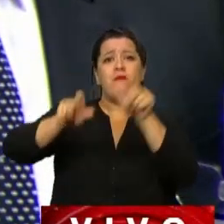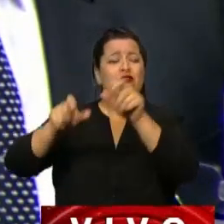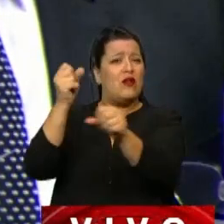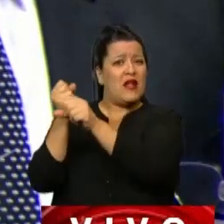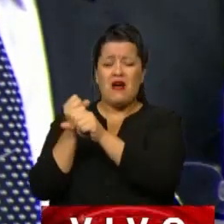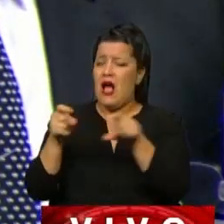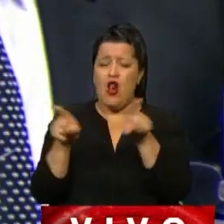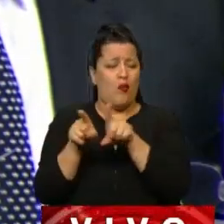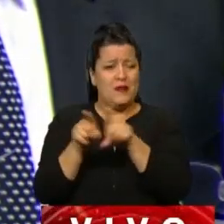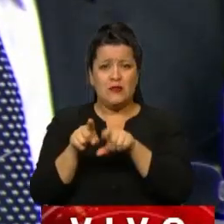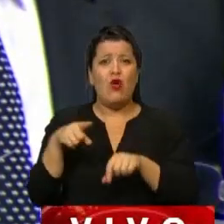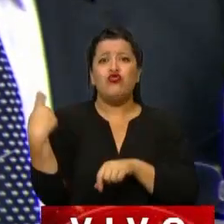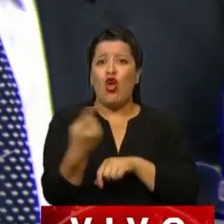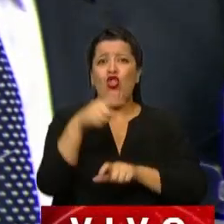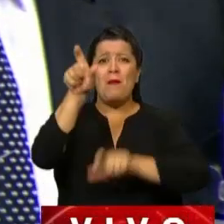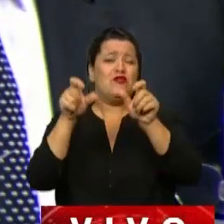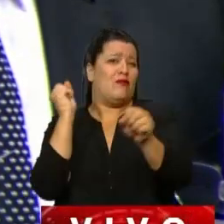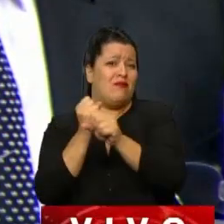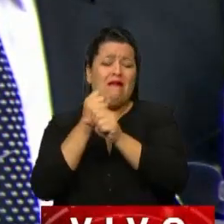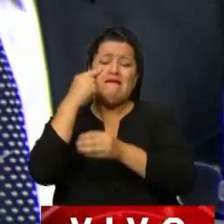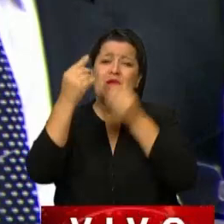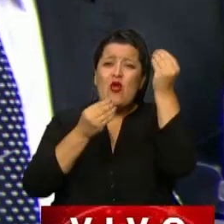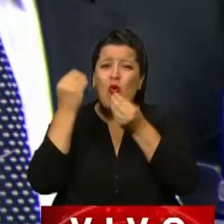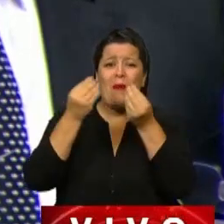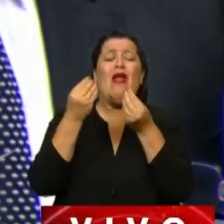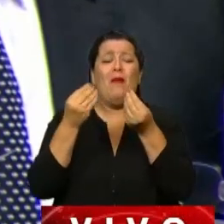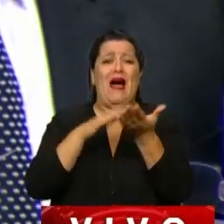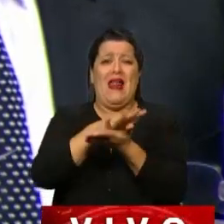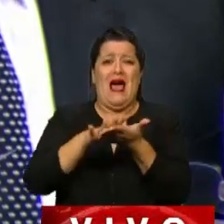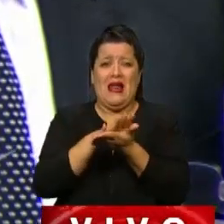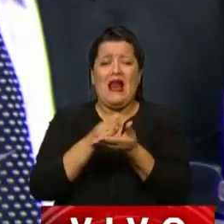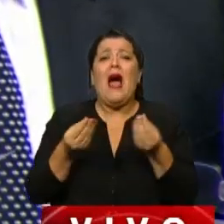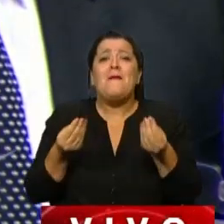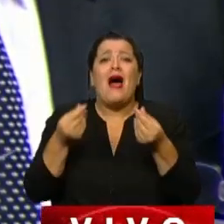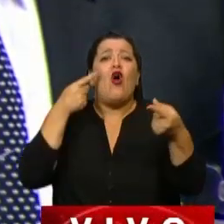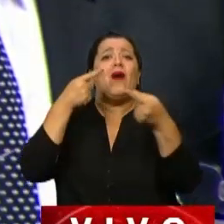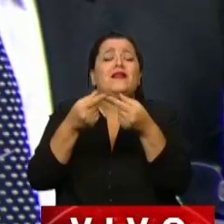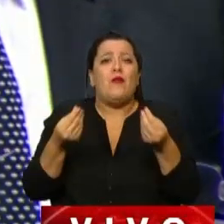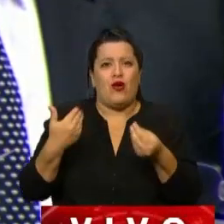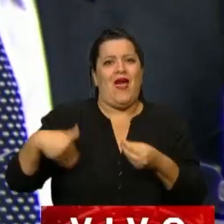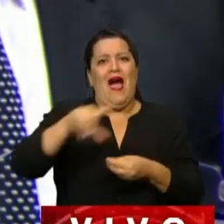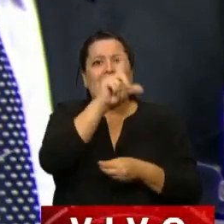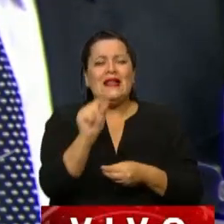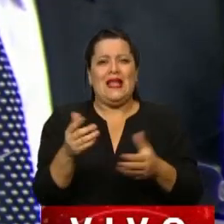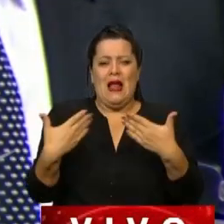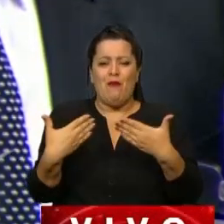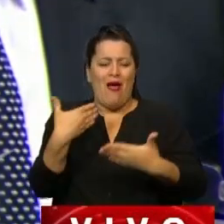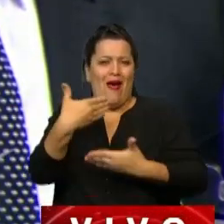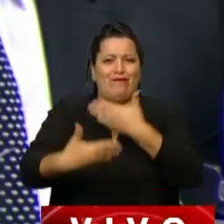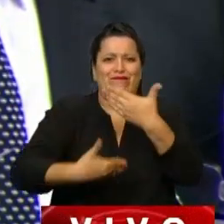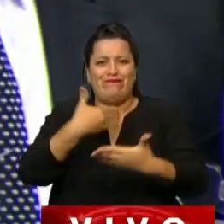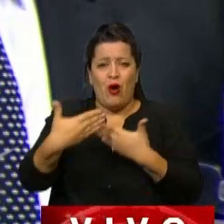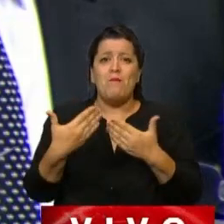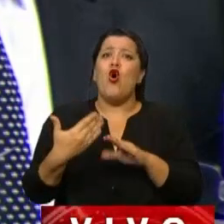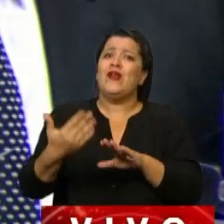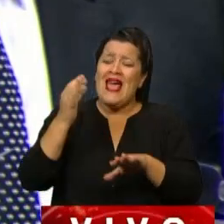dirección, preocupados para que arreglemos las cuestiones, para que la Argentina encuentre el rumbo que